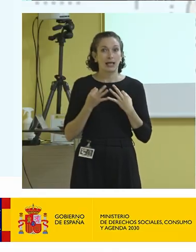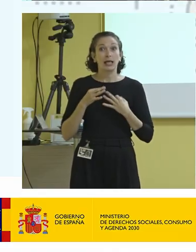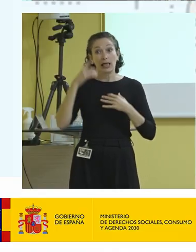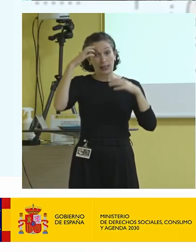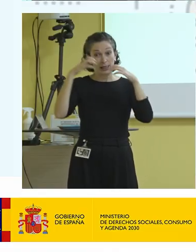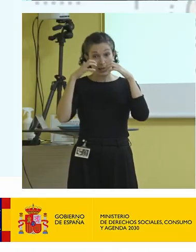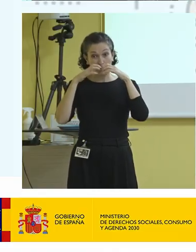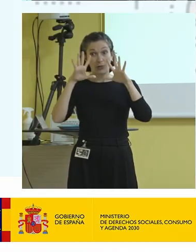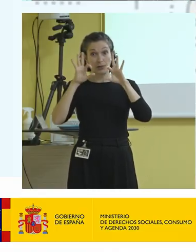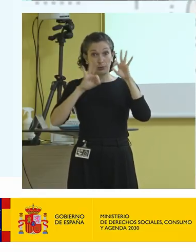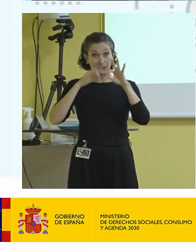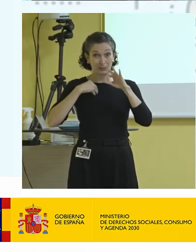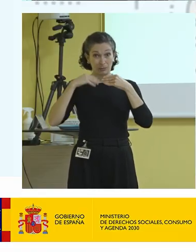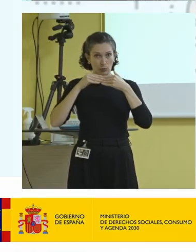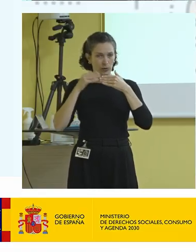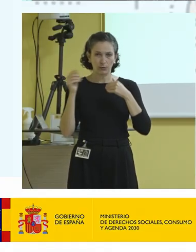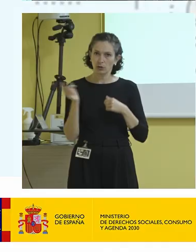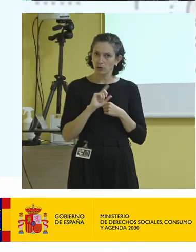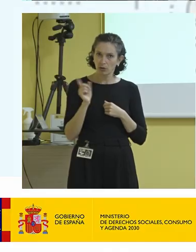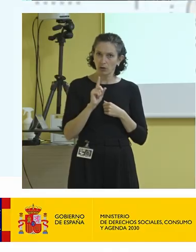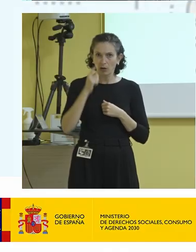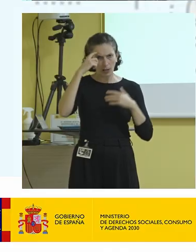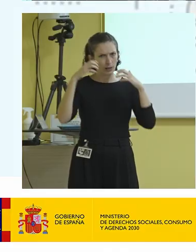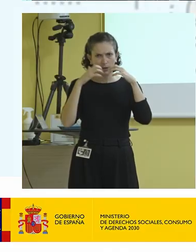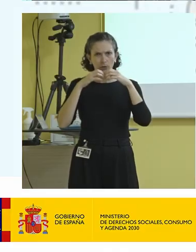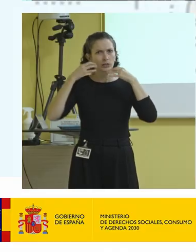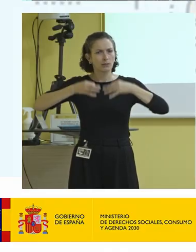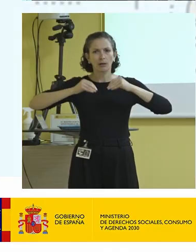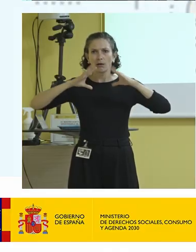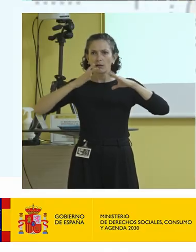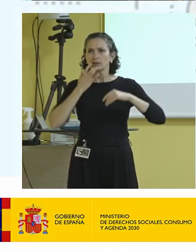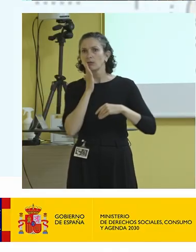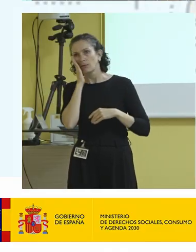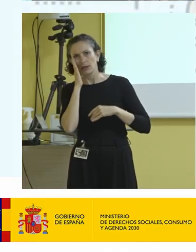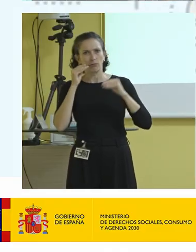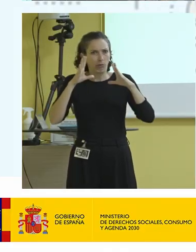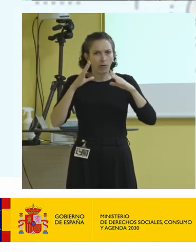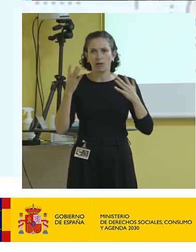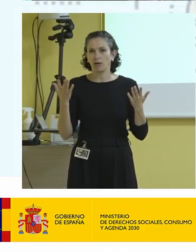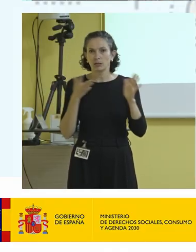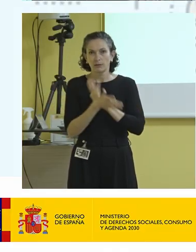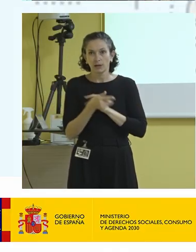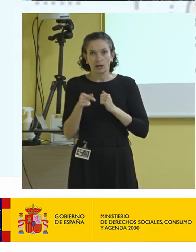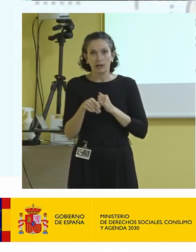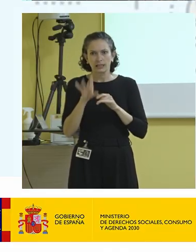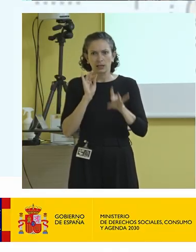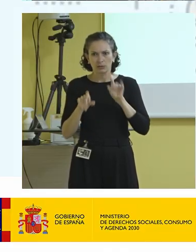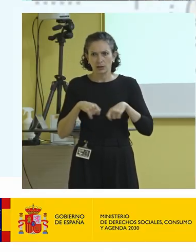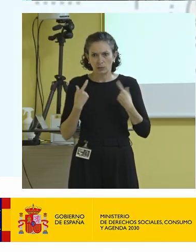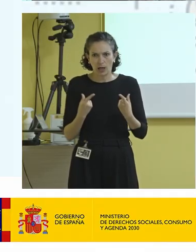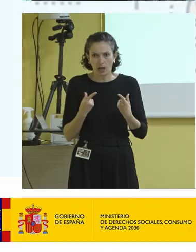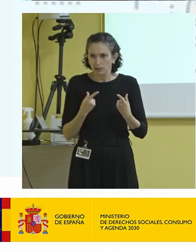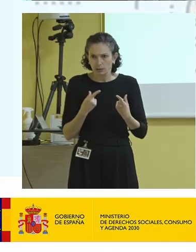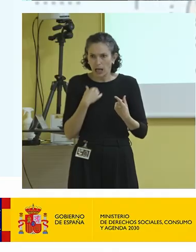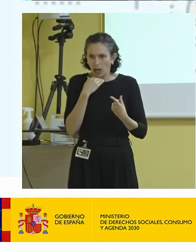10% del cerebro no es lo que utilizamos. El cerebro está todo el tiempo activado cuando estamos durmiendo, ¿no? Sería una aberración de la selección natural quedarse con parte del